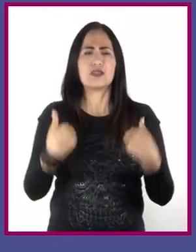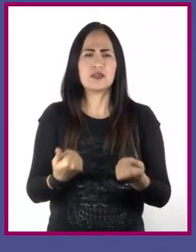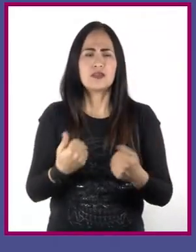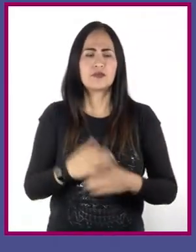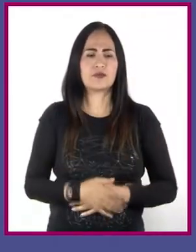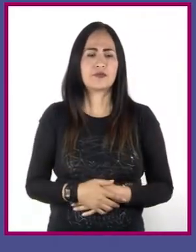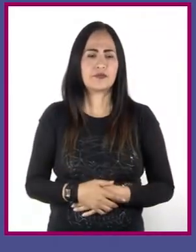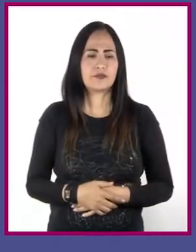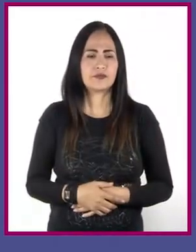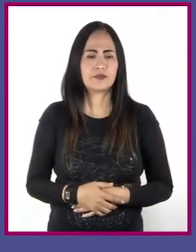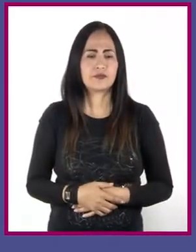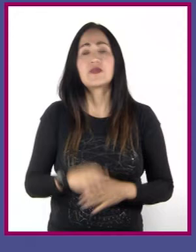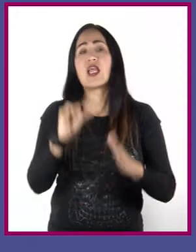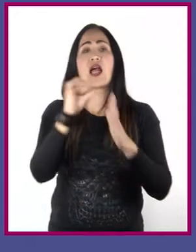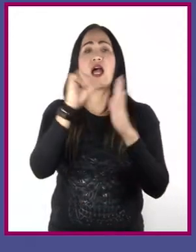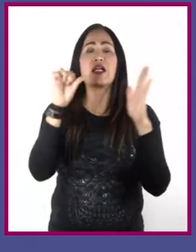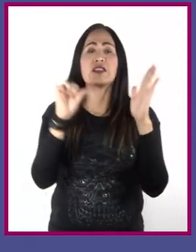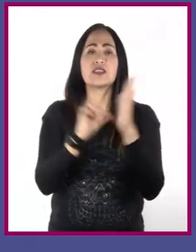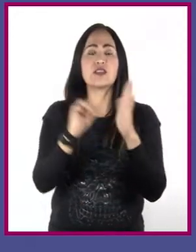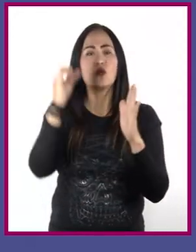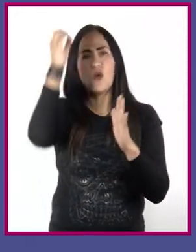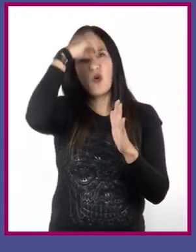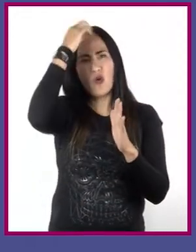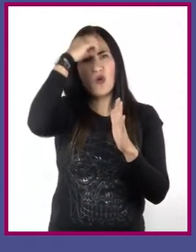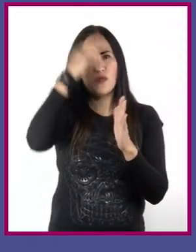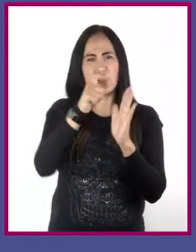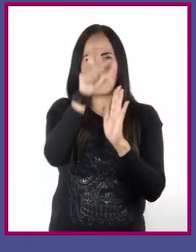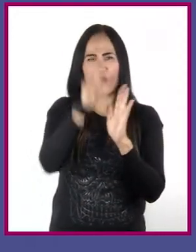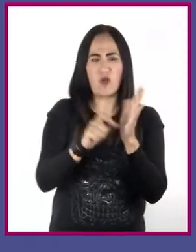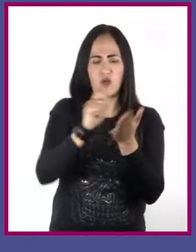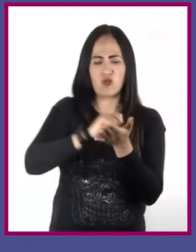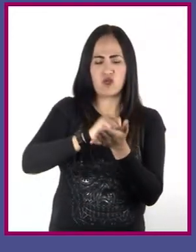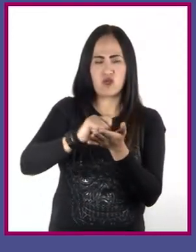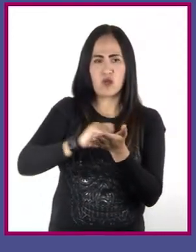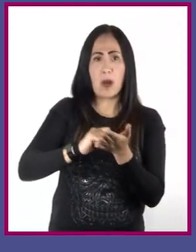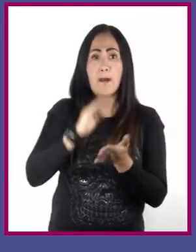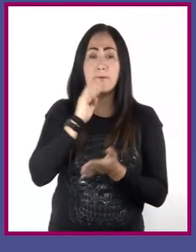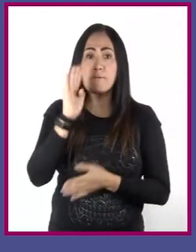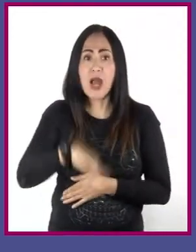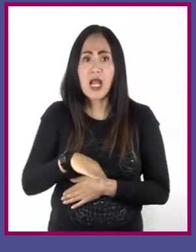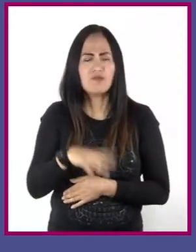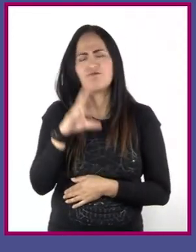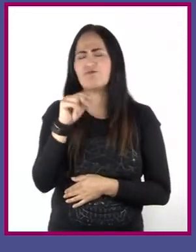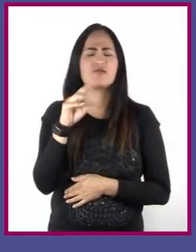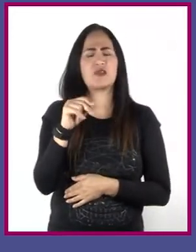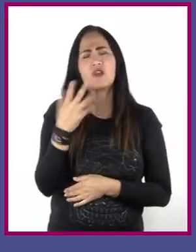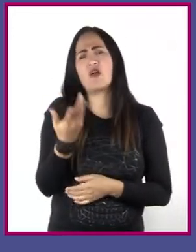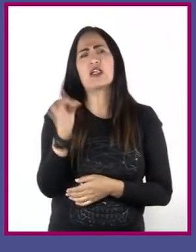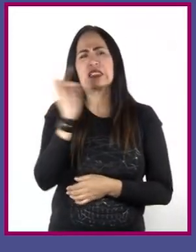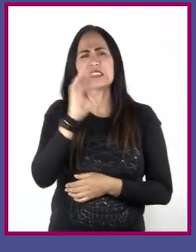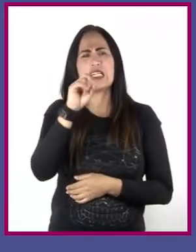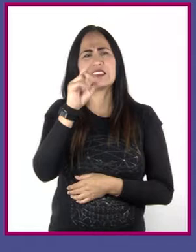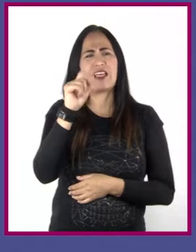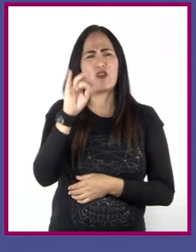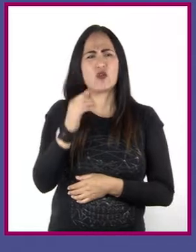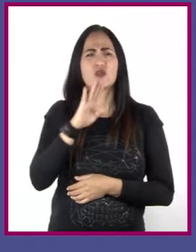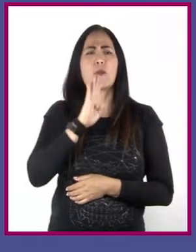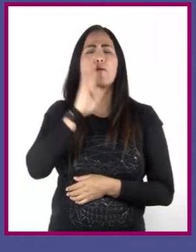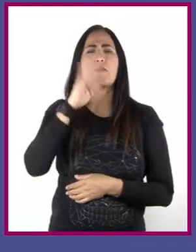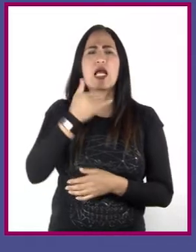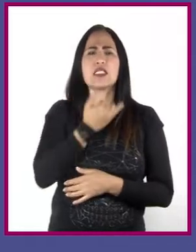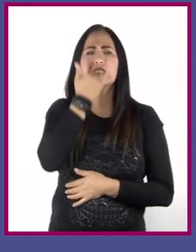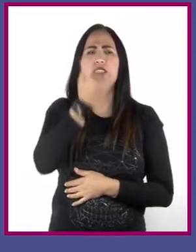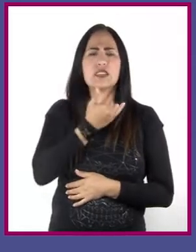sentido, un artículo de opinión no puede calificarse de incorrecto, a menos de que contenga datos erróneos. Se